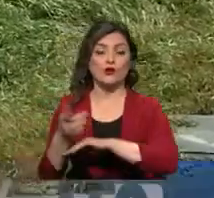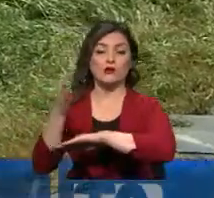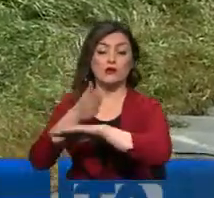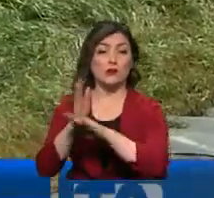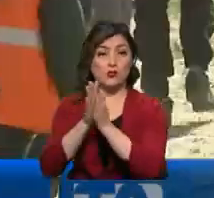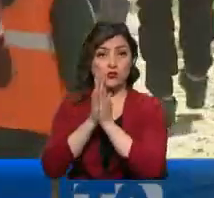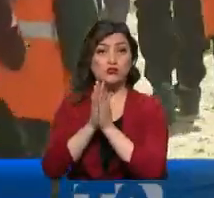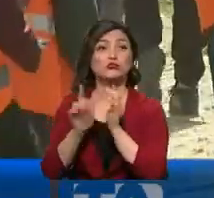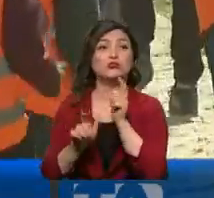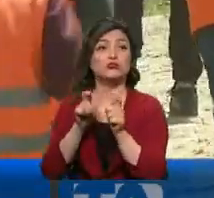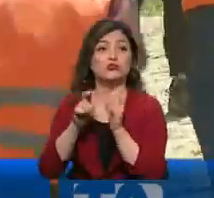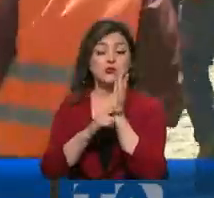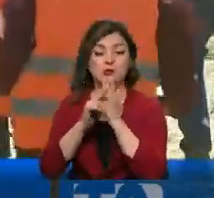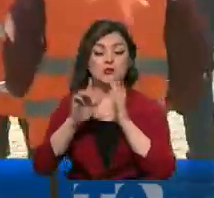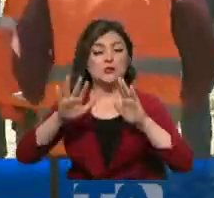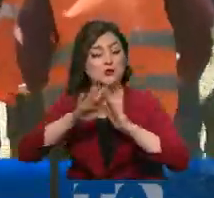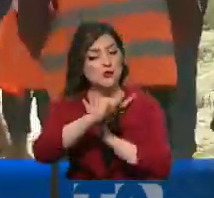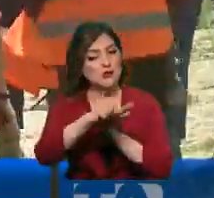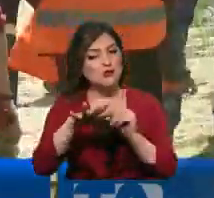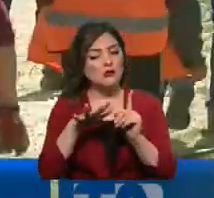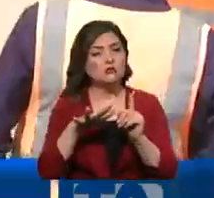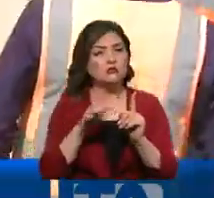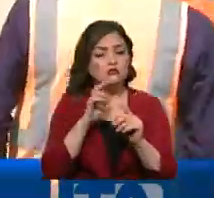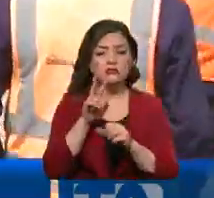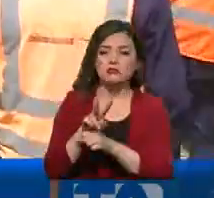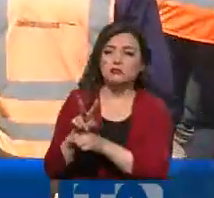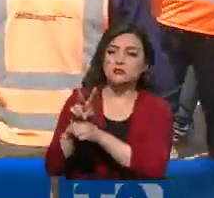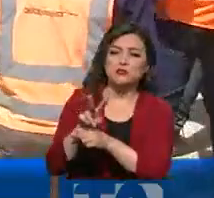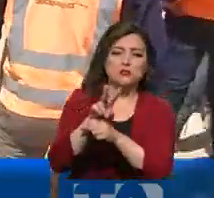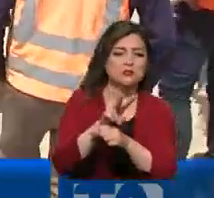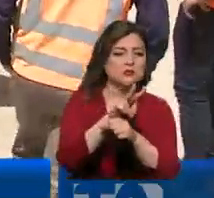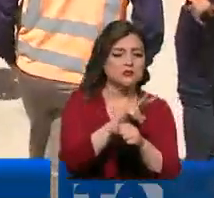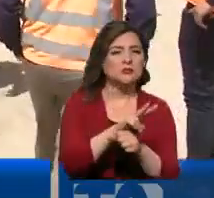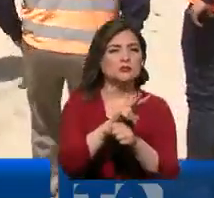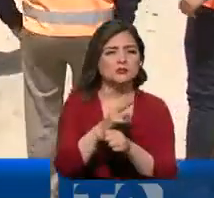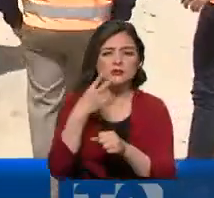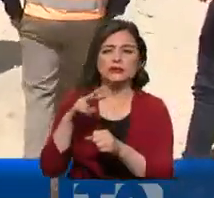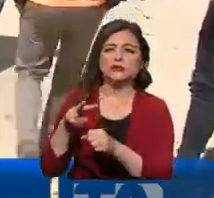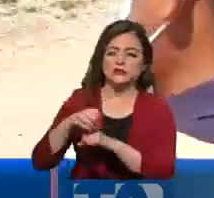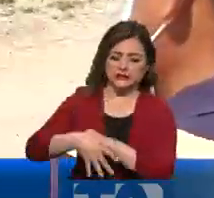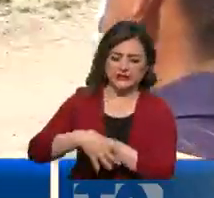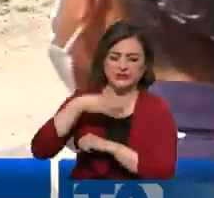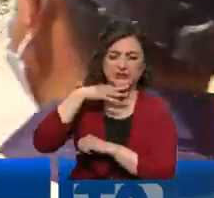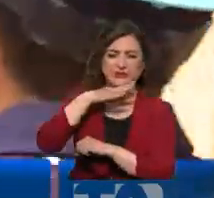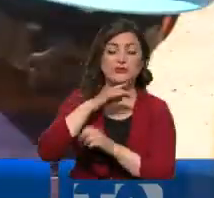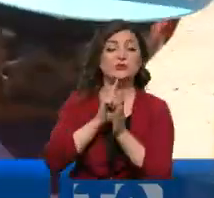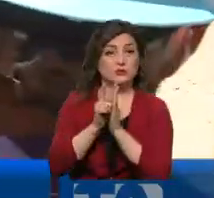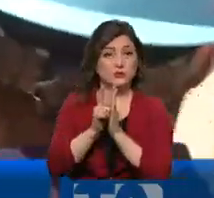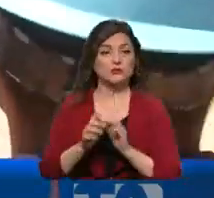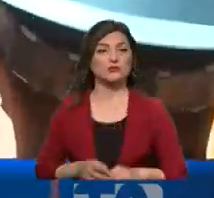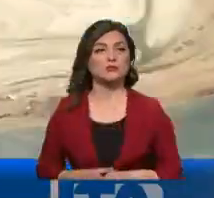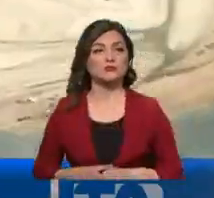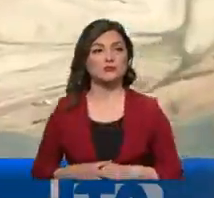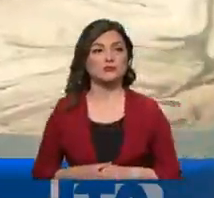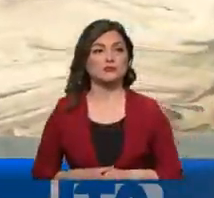por pedido de los vecinos, el Ministerio de Ambiente y Agua realizó una inspección en el relleno para conocer detalles de esta denuncia, pero aún